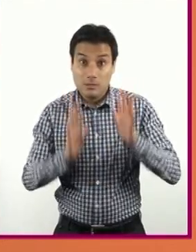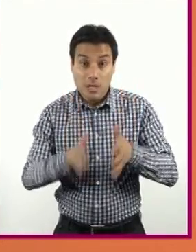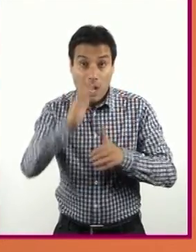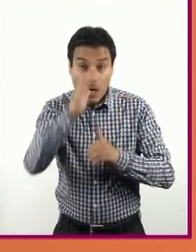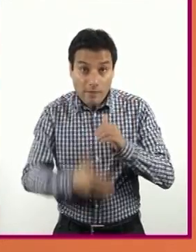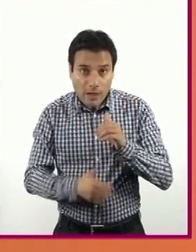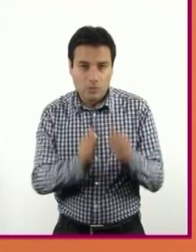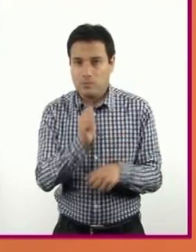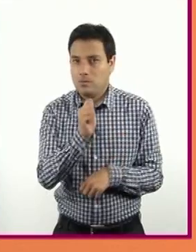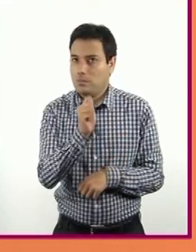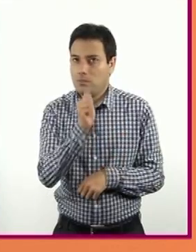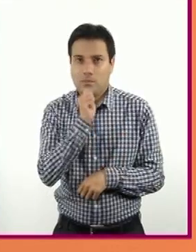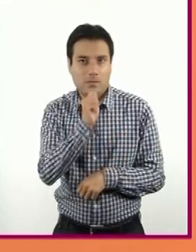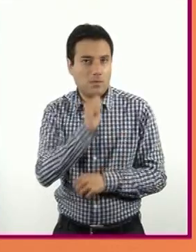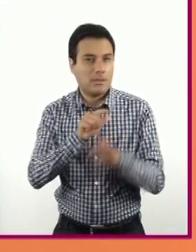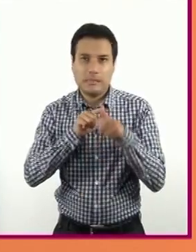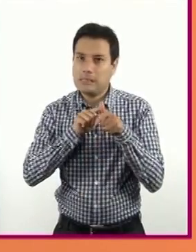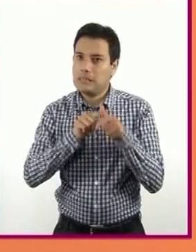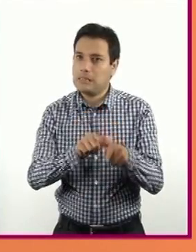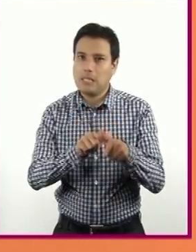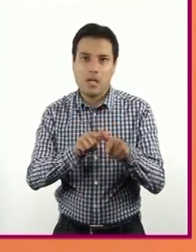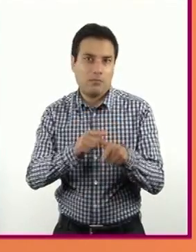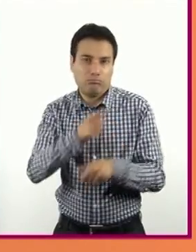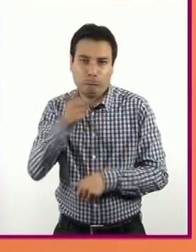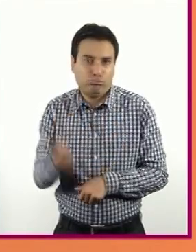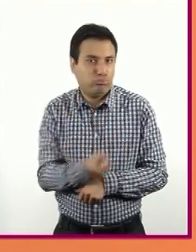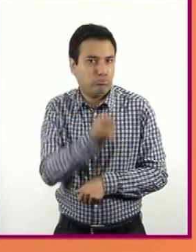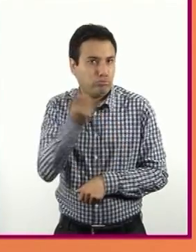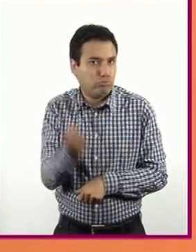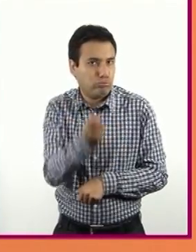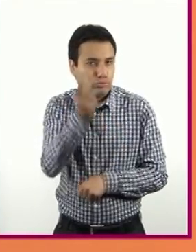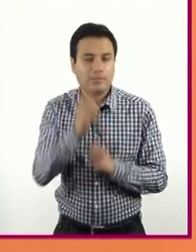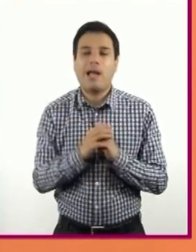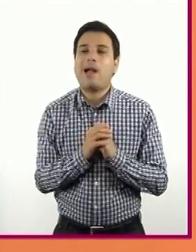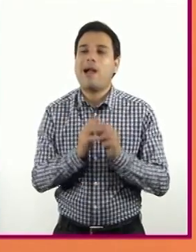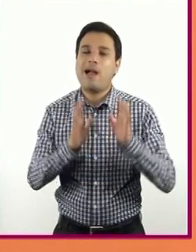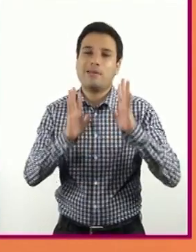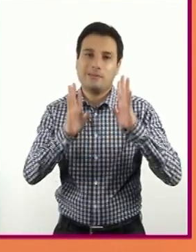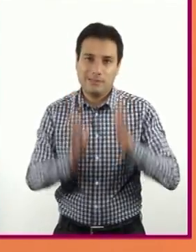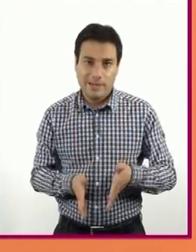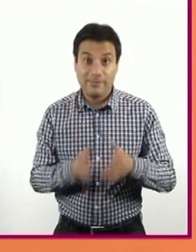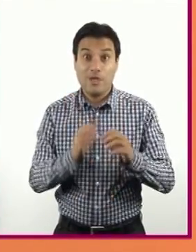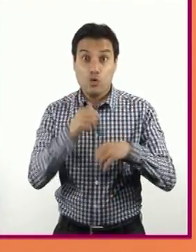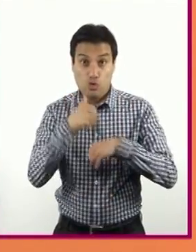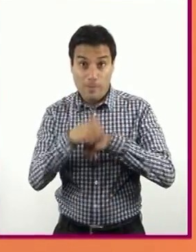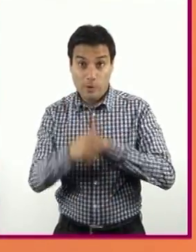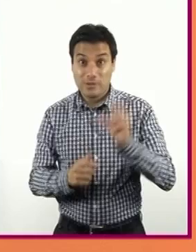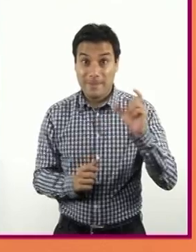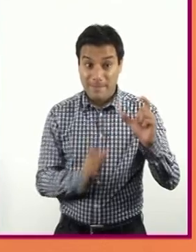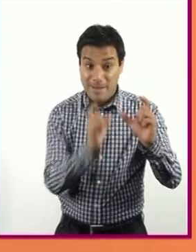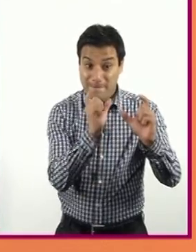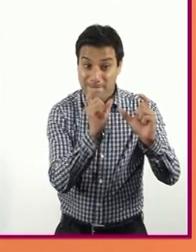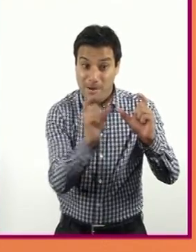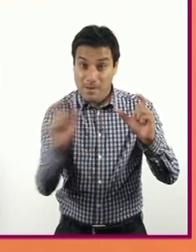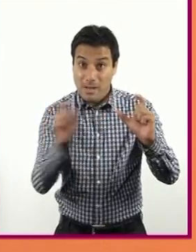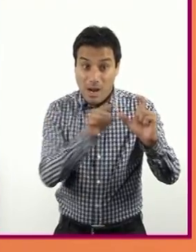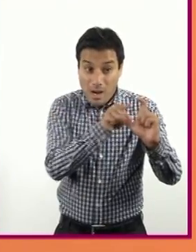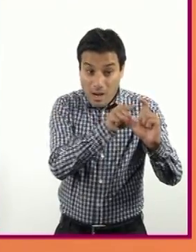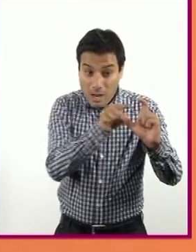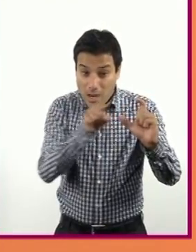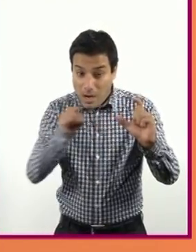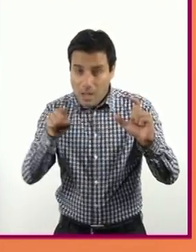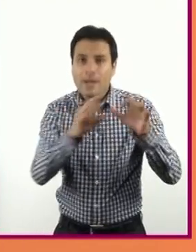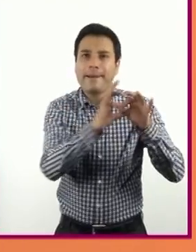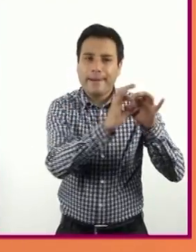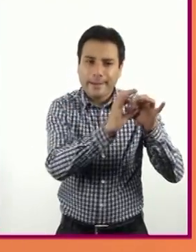se presentan? Sí. Los números de la sucesión mantienen una relación entre sí y por